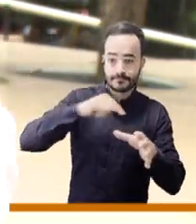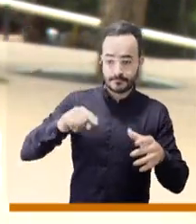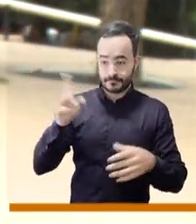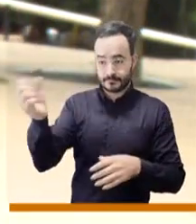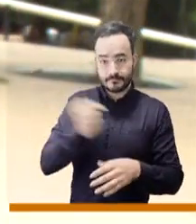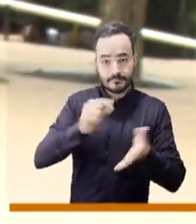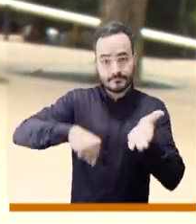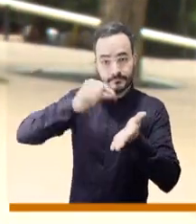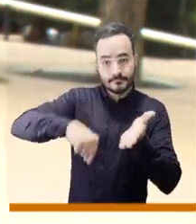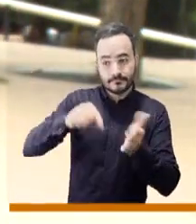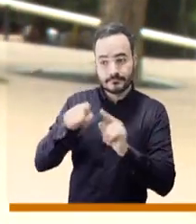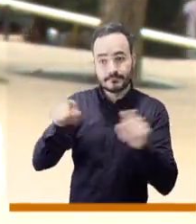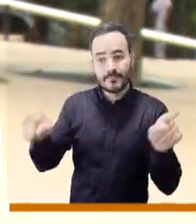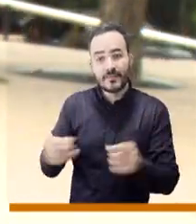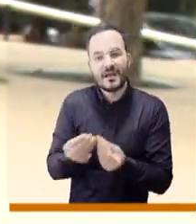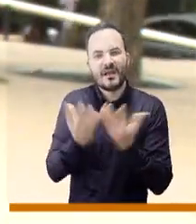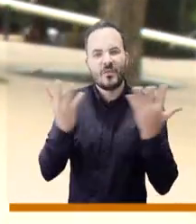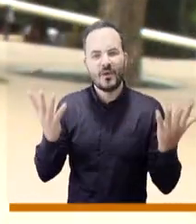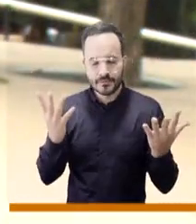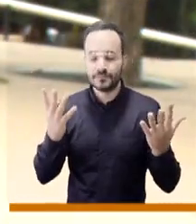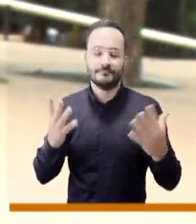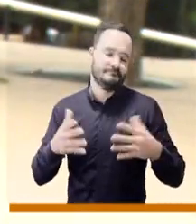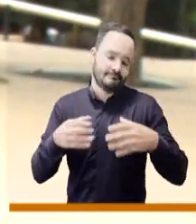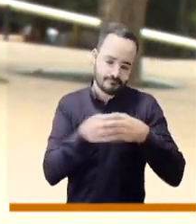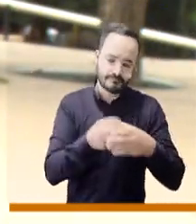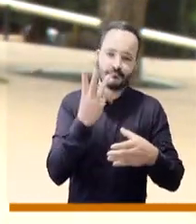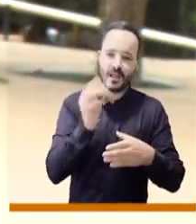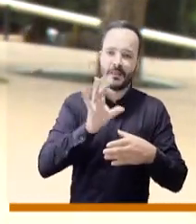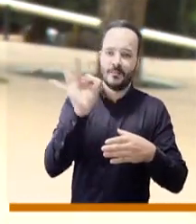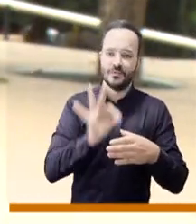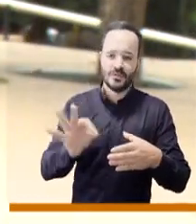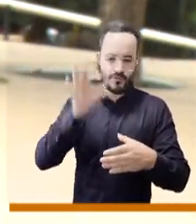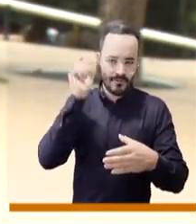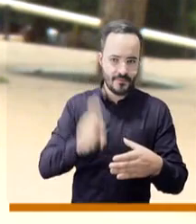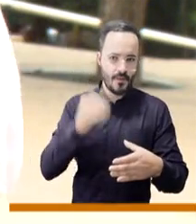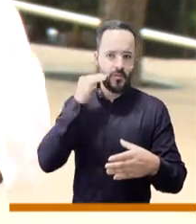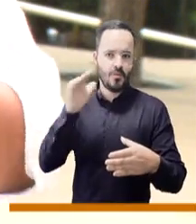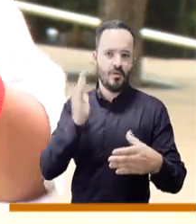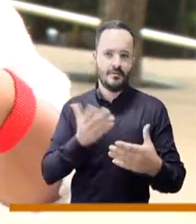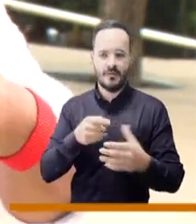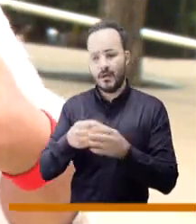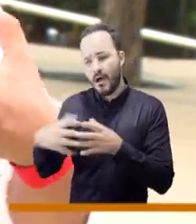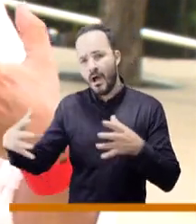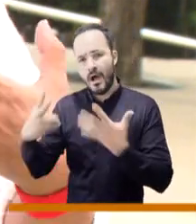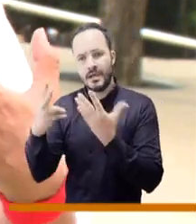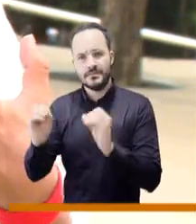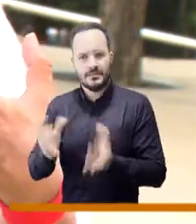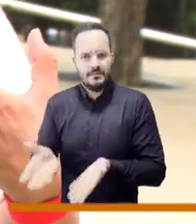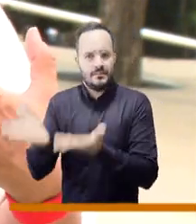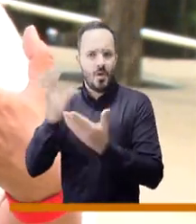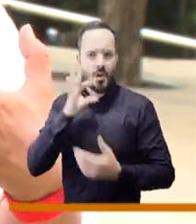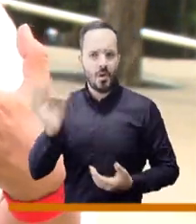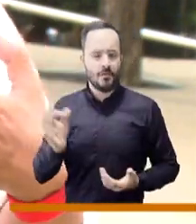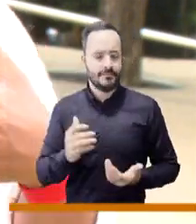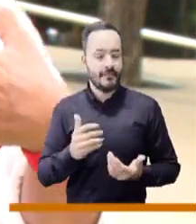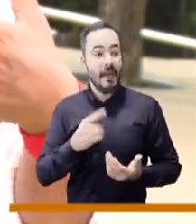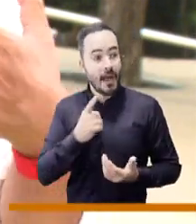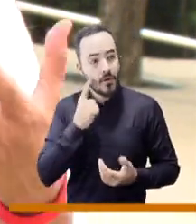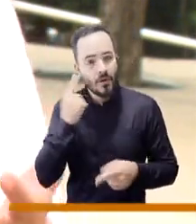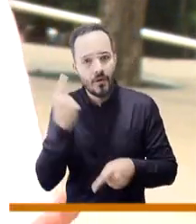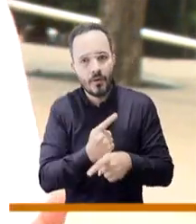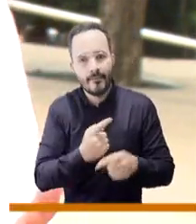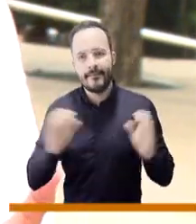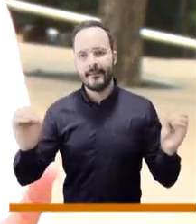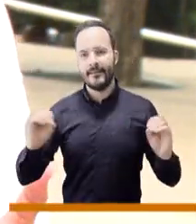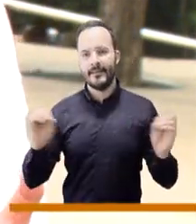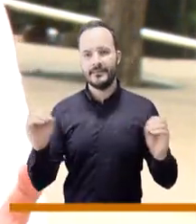el 30% tendría que ser para mujeres. No se cumple. Entonces, hacemos un gran esfuerzo como movimiento, estamos listas en crear